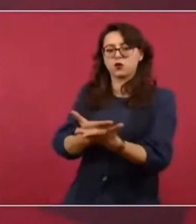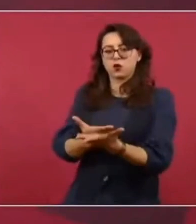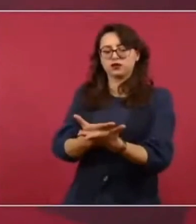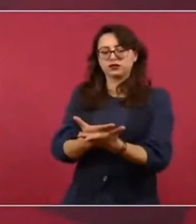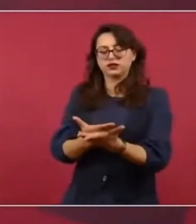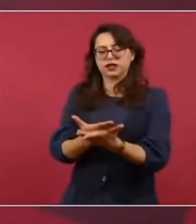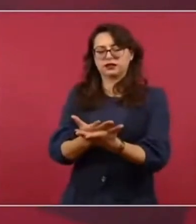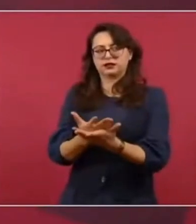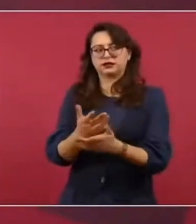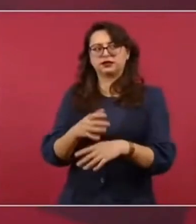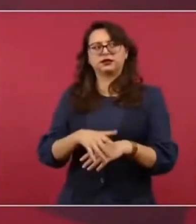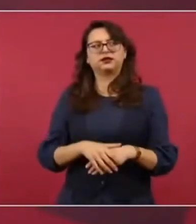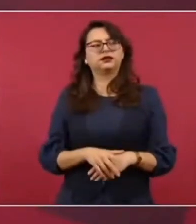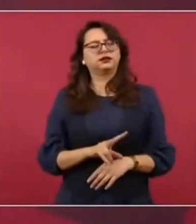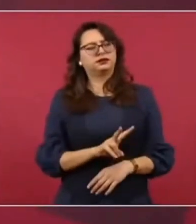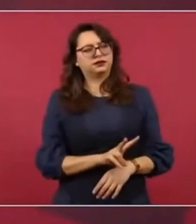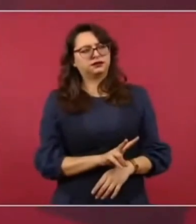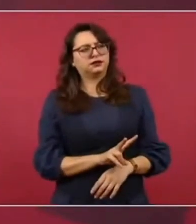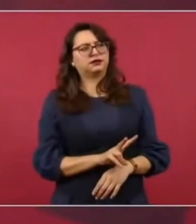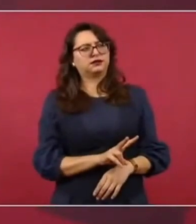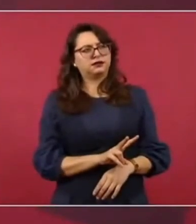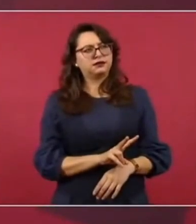de por qué